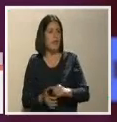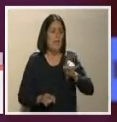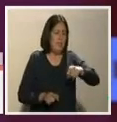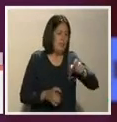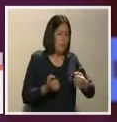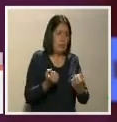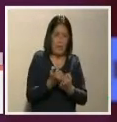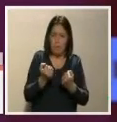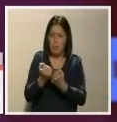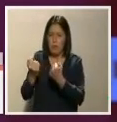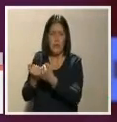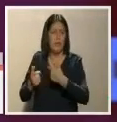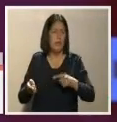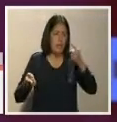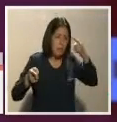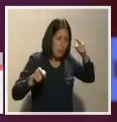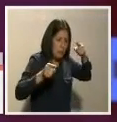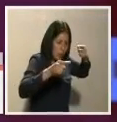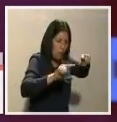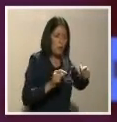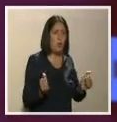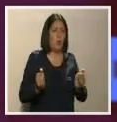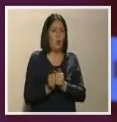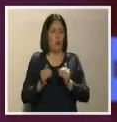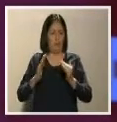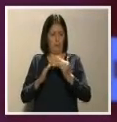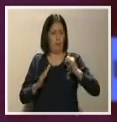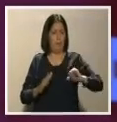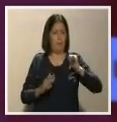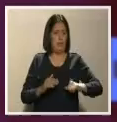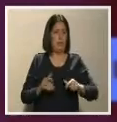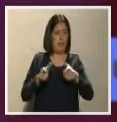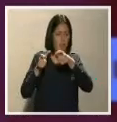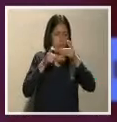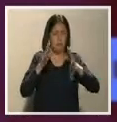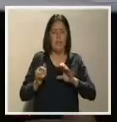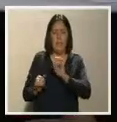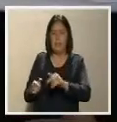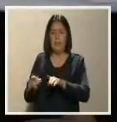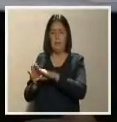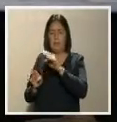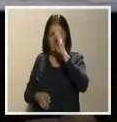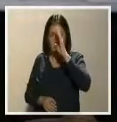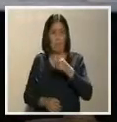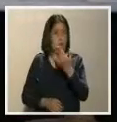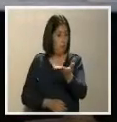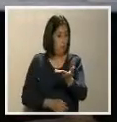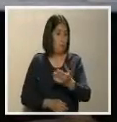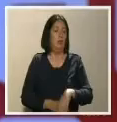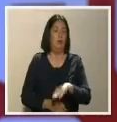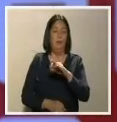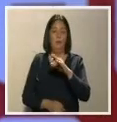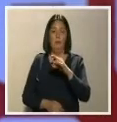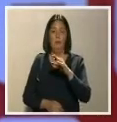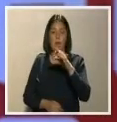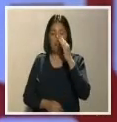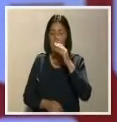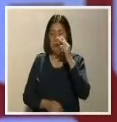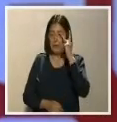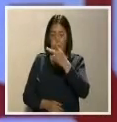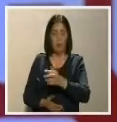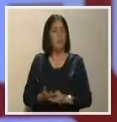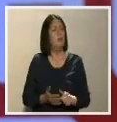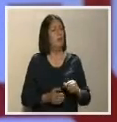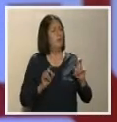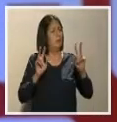apoyar la coordinación del serenazgo con la policía. Señora Fujimori. Para abordar el tema